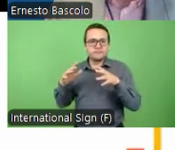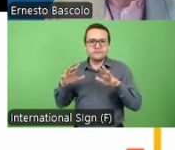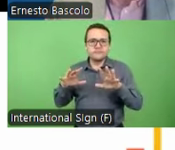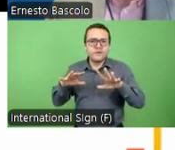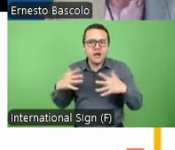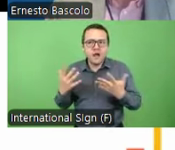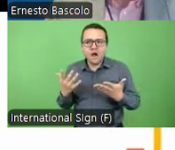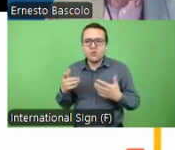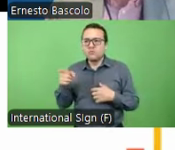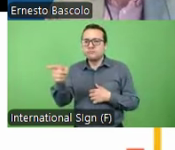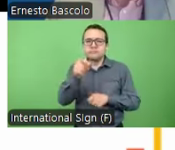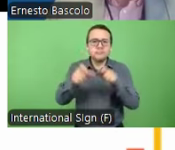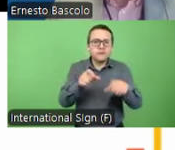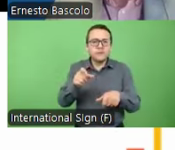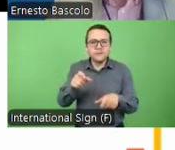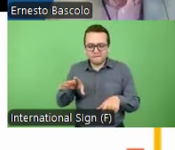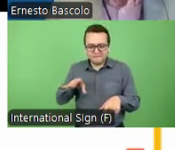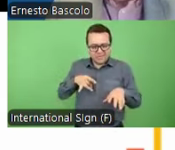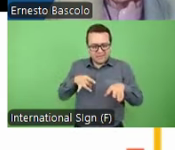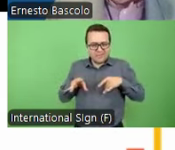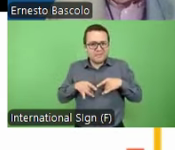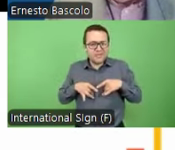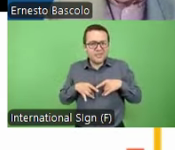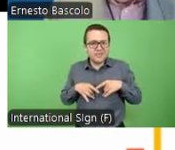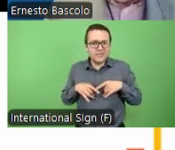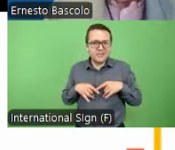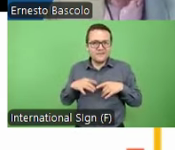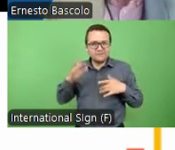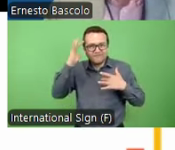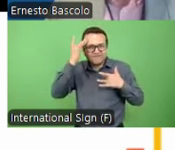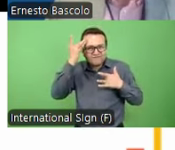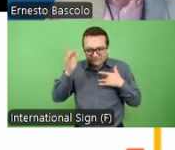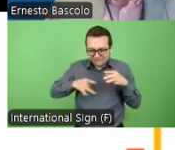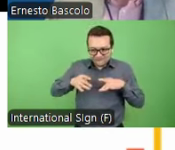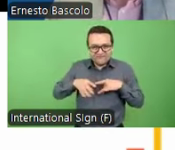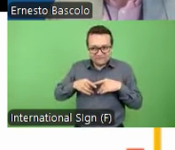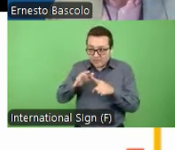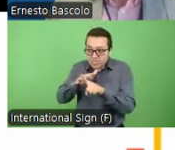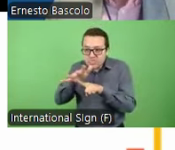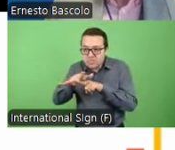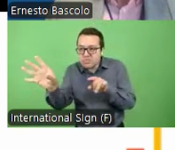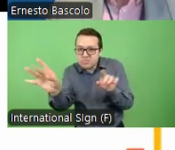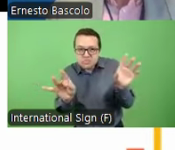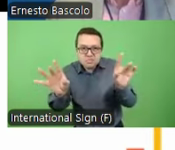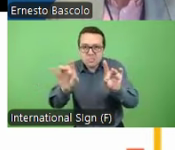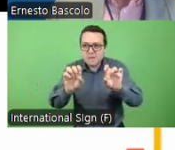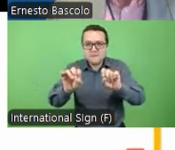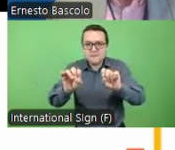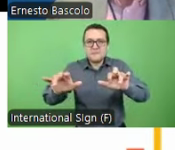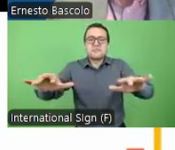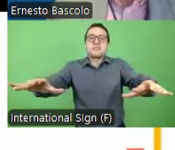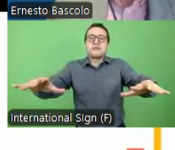rapport à la enfermedades infecciosas. couverture des maladies Y gran parte infectieuses. de este desafío tiene que ver con Ce la,